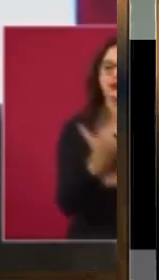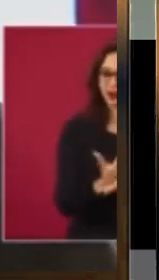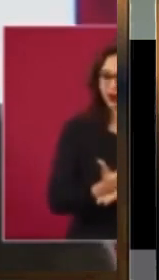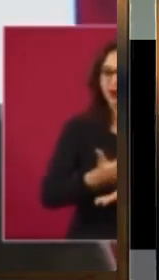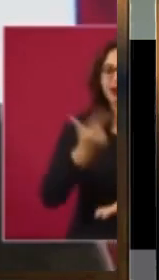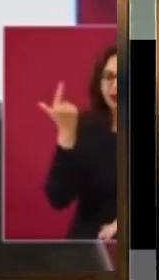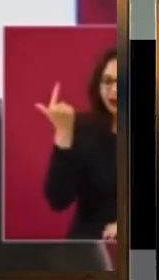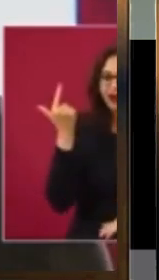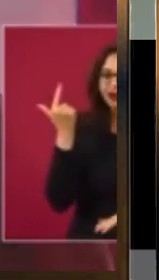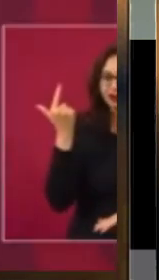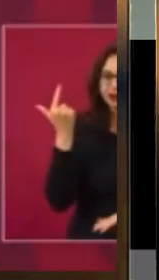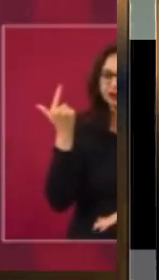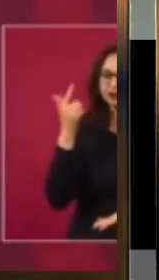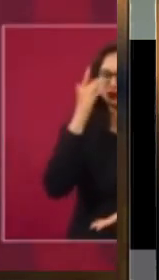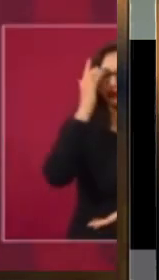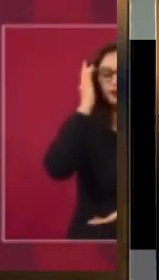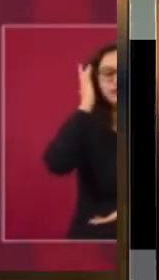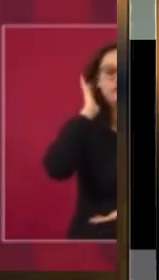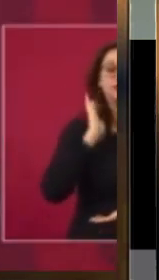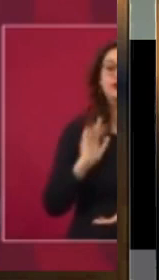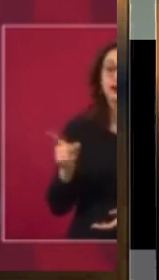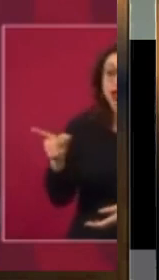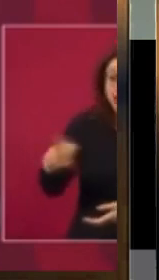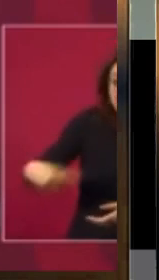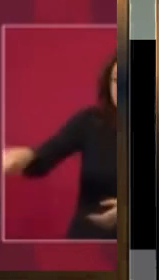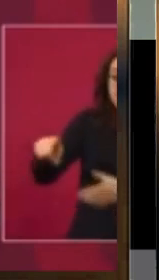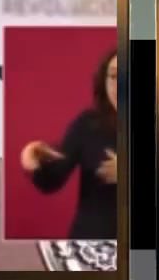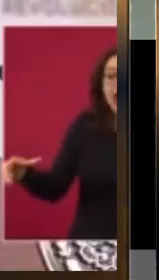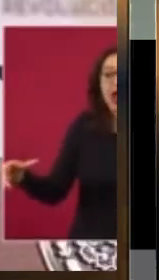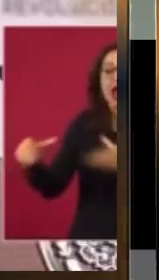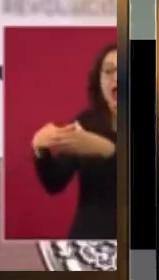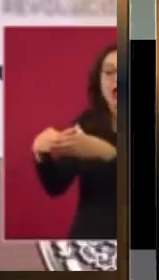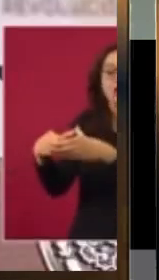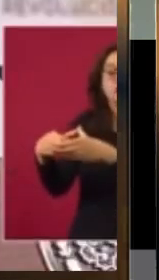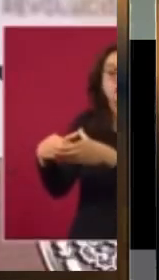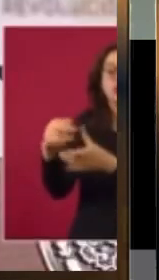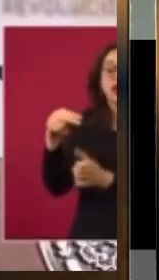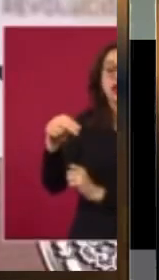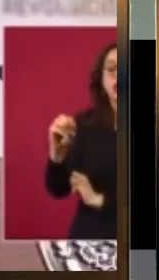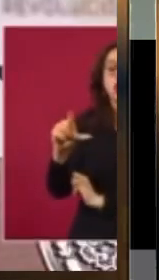El plan de los neoliberales